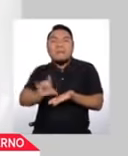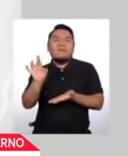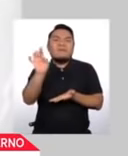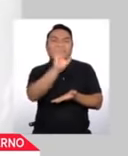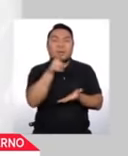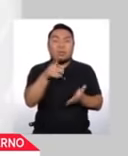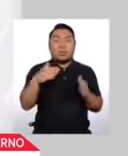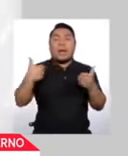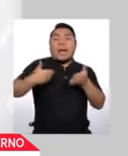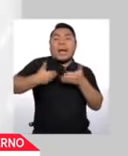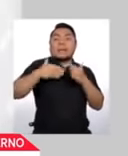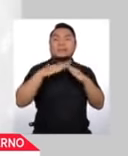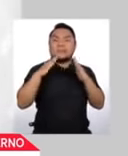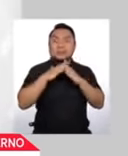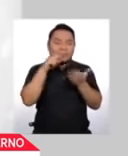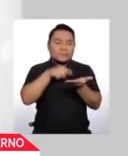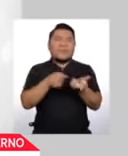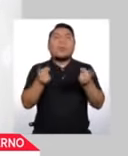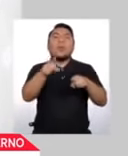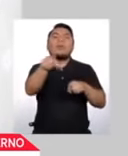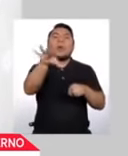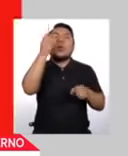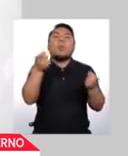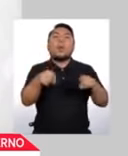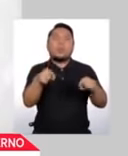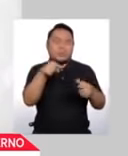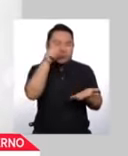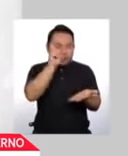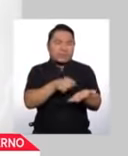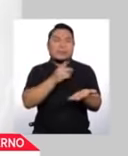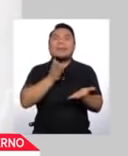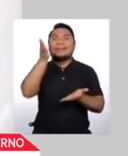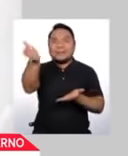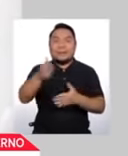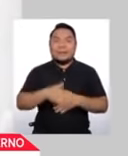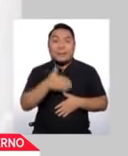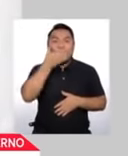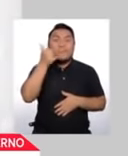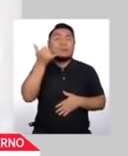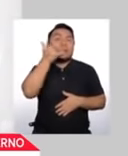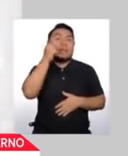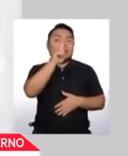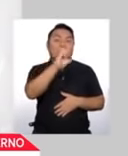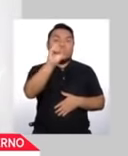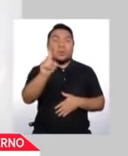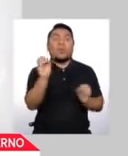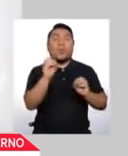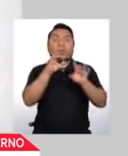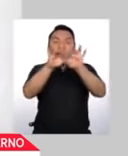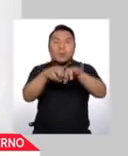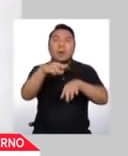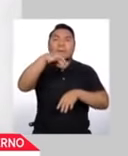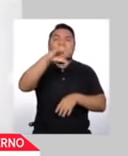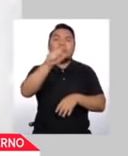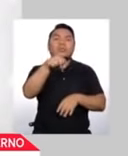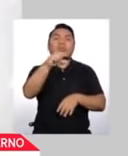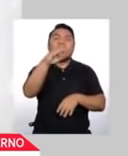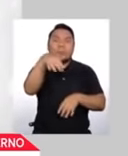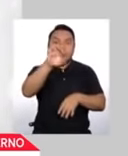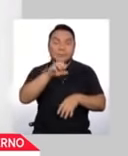banco asignado y el día más conveniente para ti. Para más información, llama al 101 o ingresa a